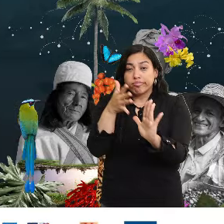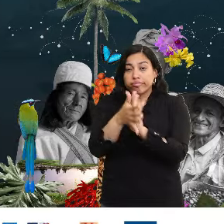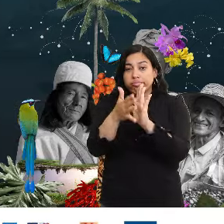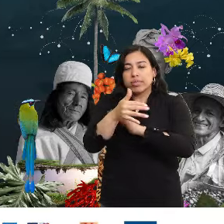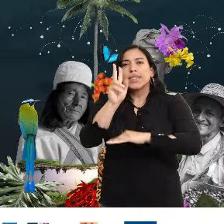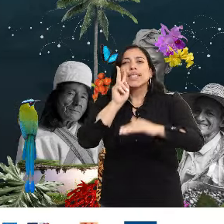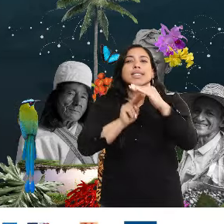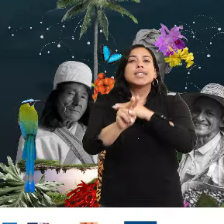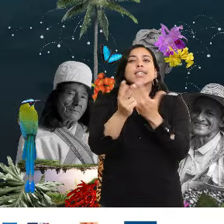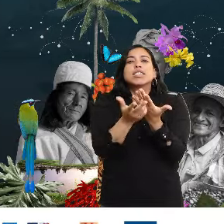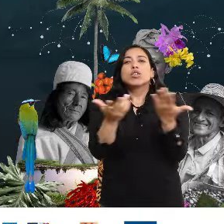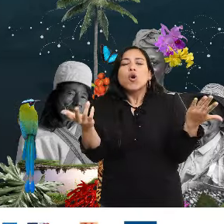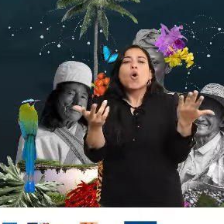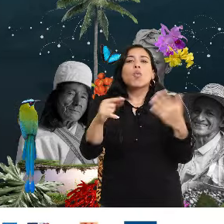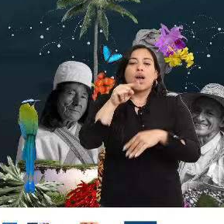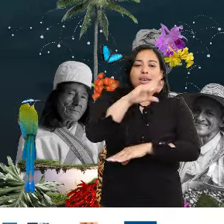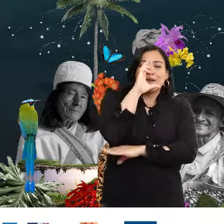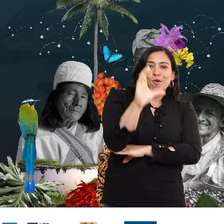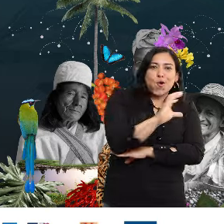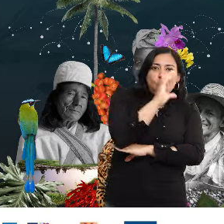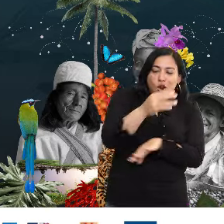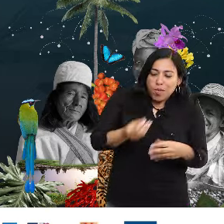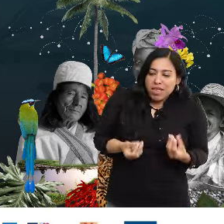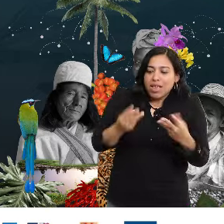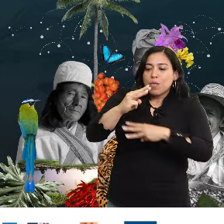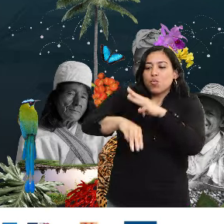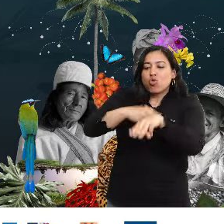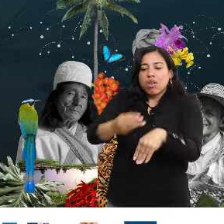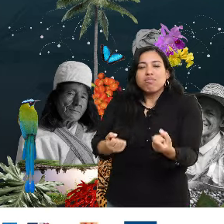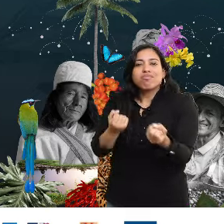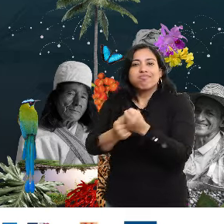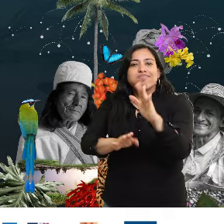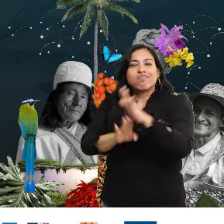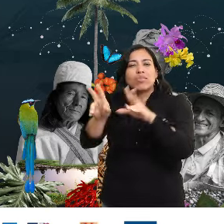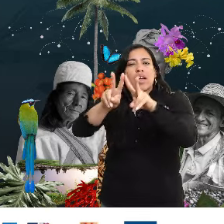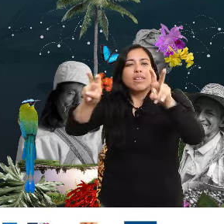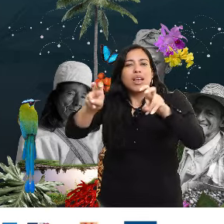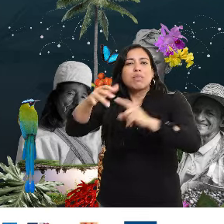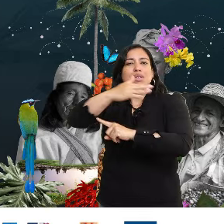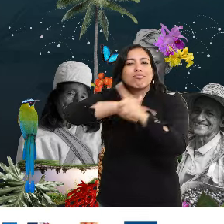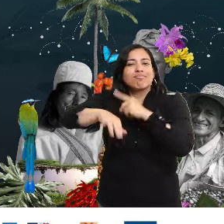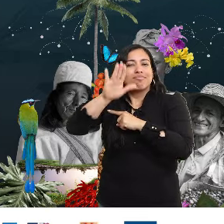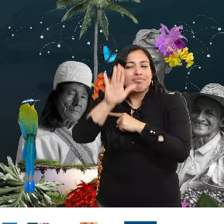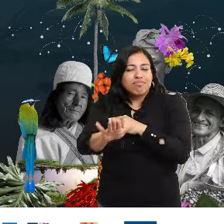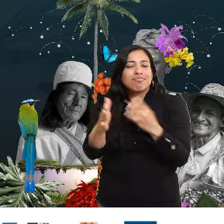visión desde Colombia, la contribución a nivel mundial en todo lo que significa